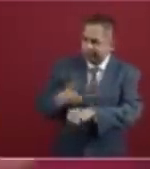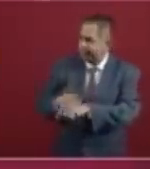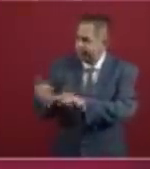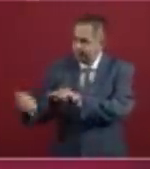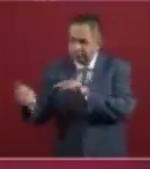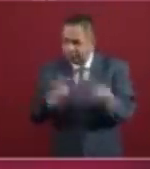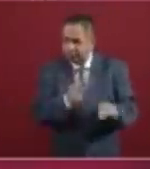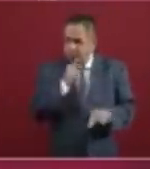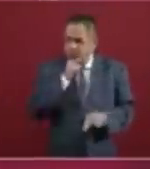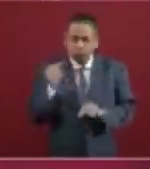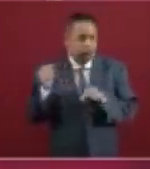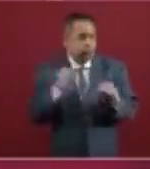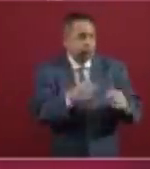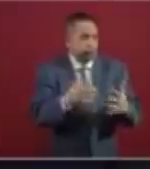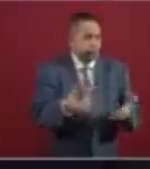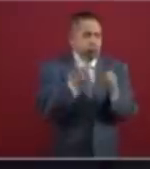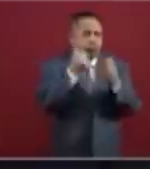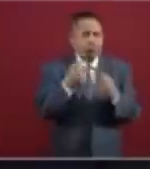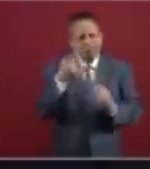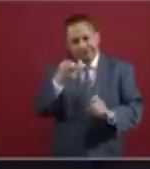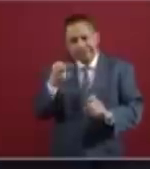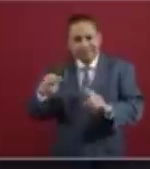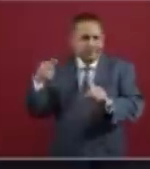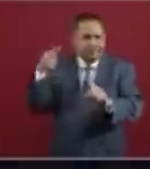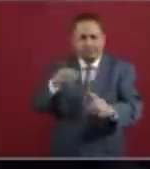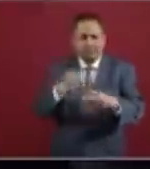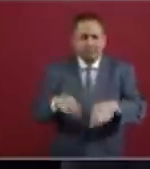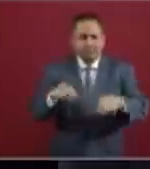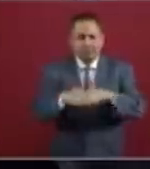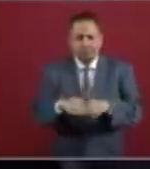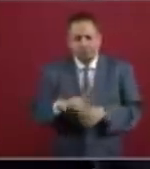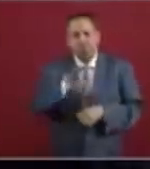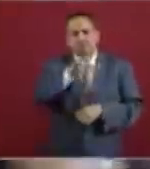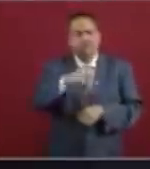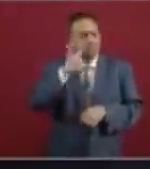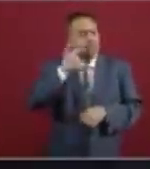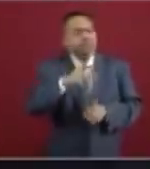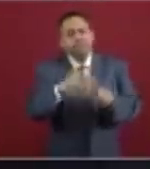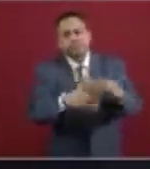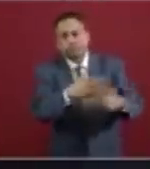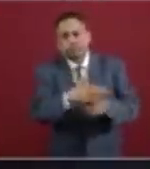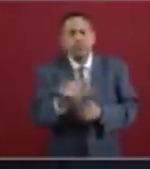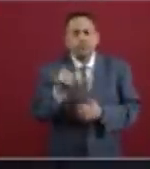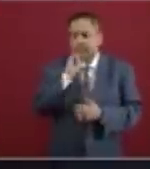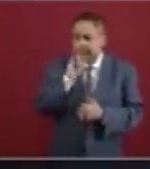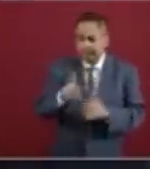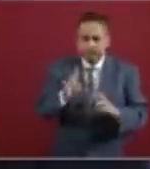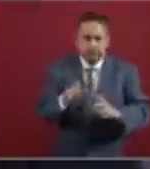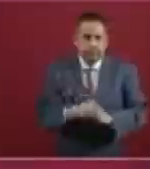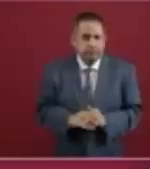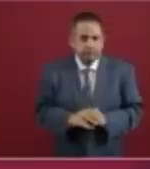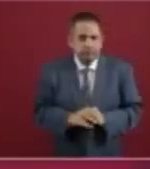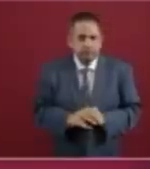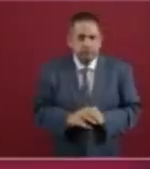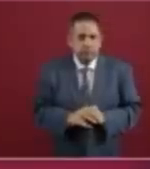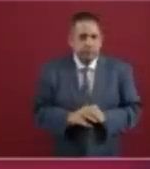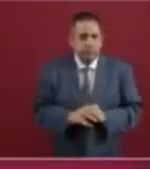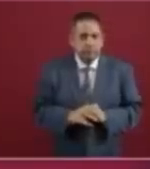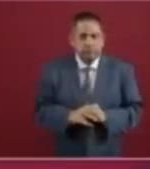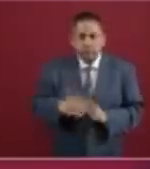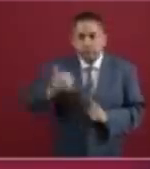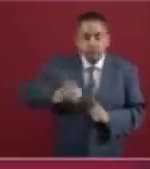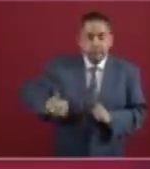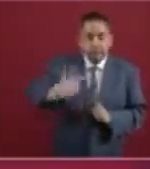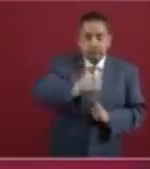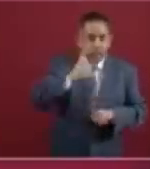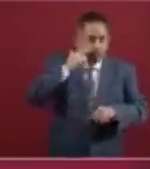Eso es lo principal. Ya después vemos. Y también cada quien debe ser